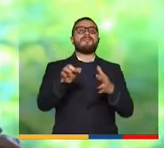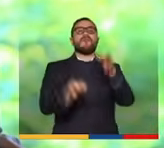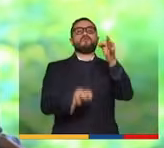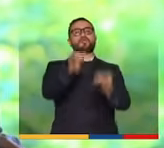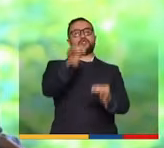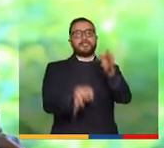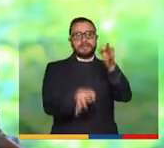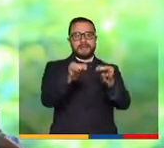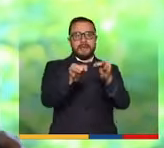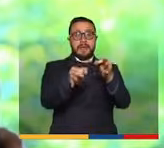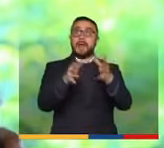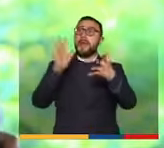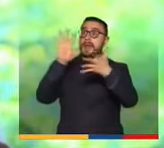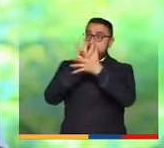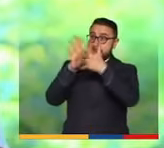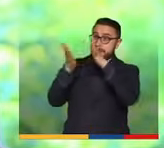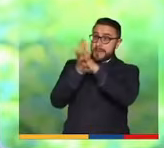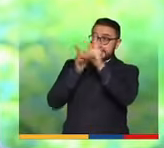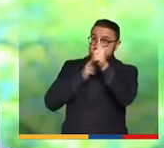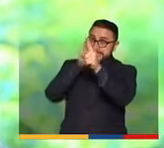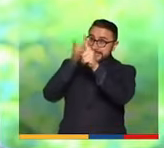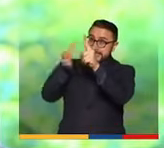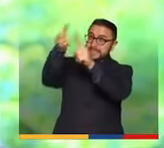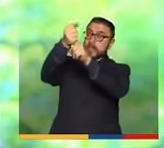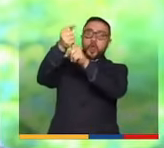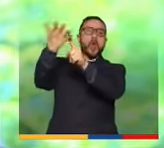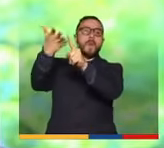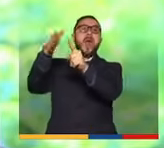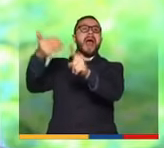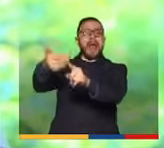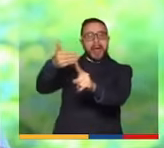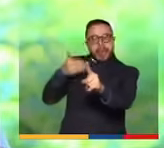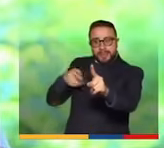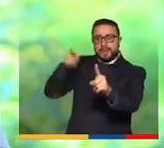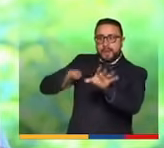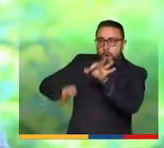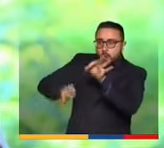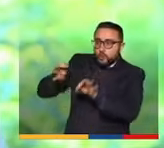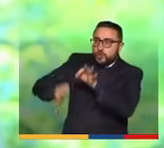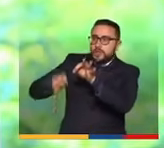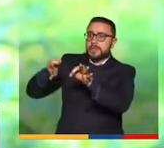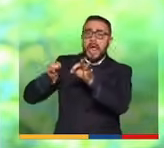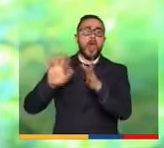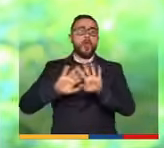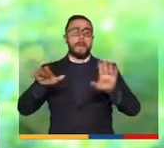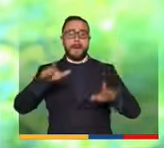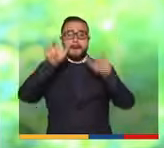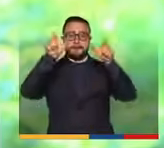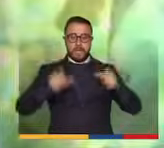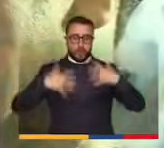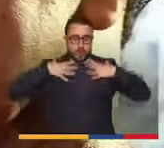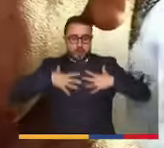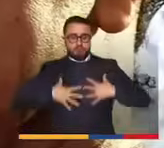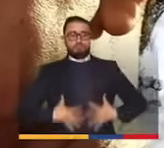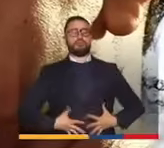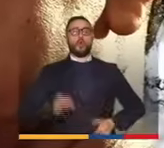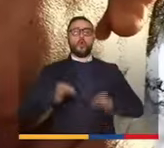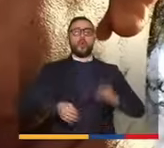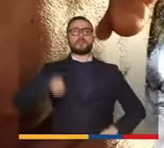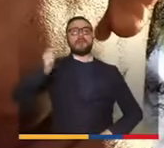posible si hay justicia. Y la justicia no son solo los jueces, sino es